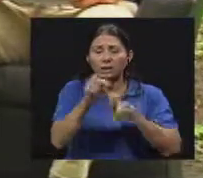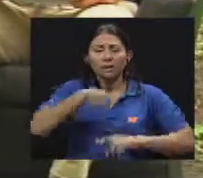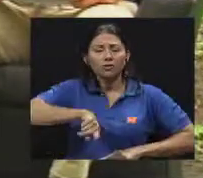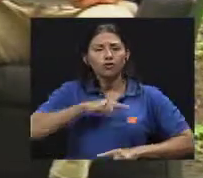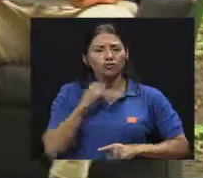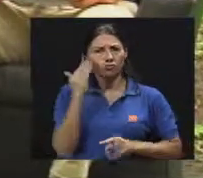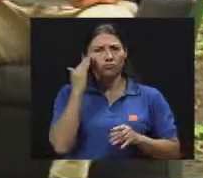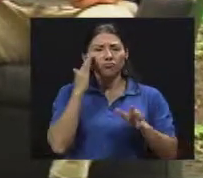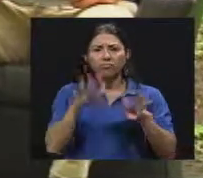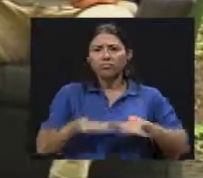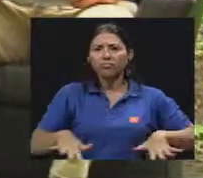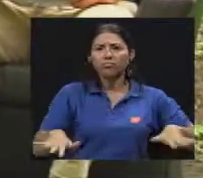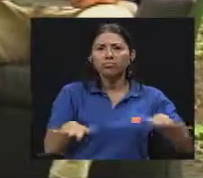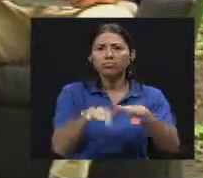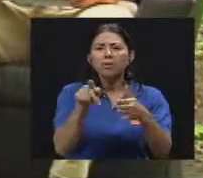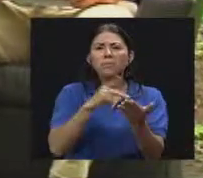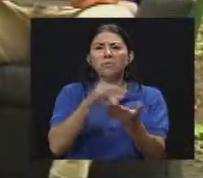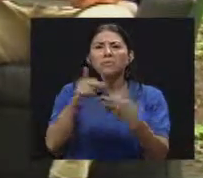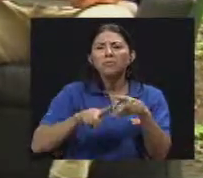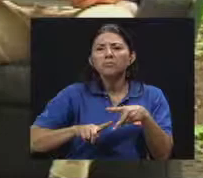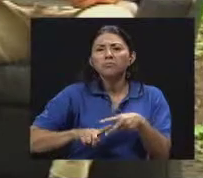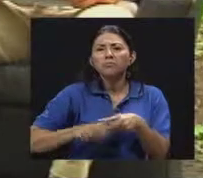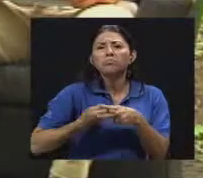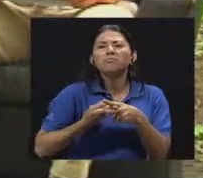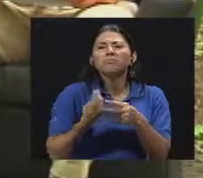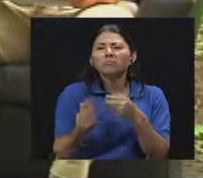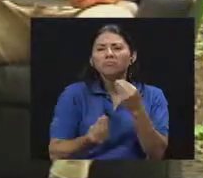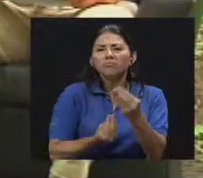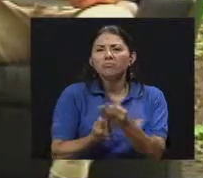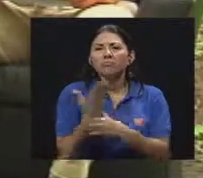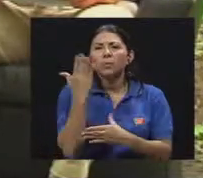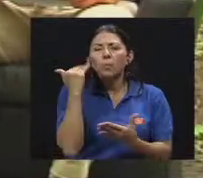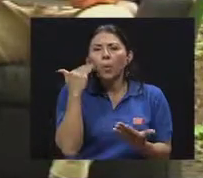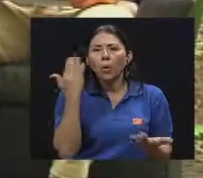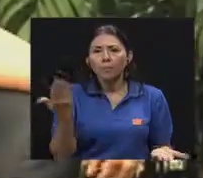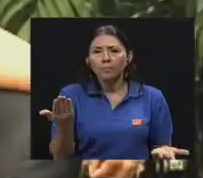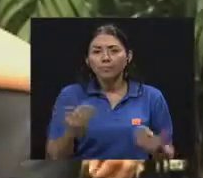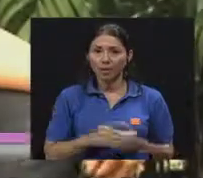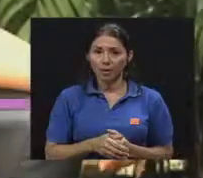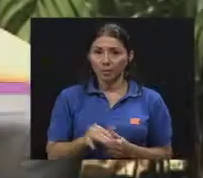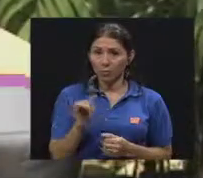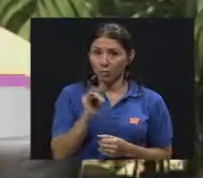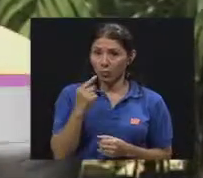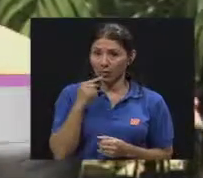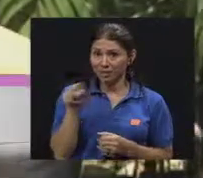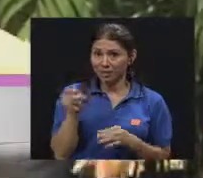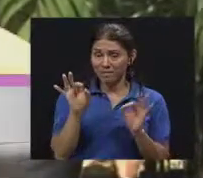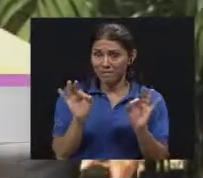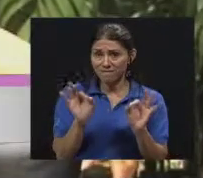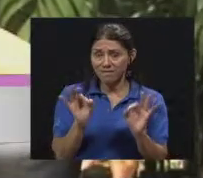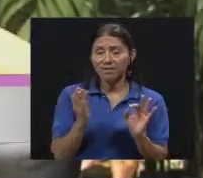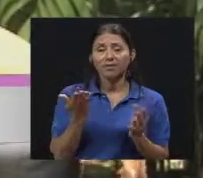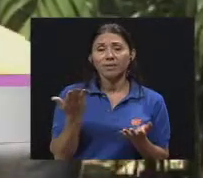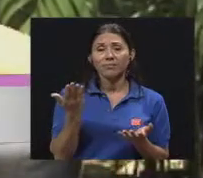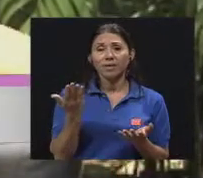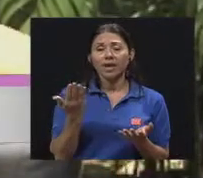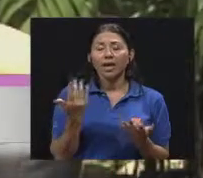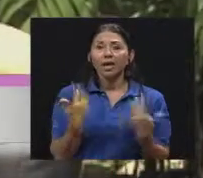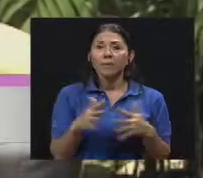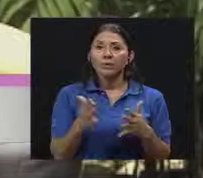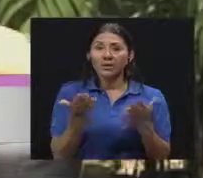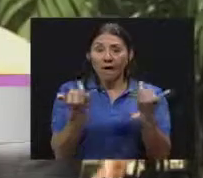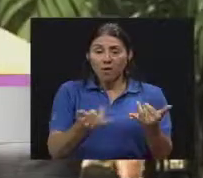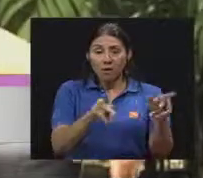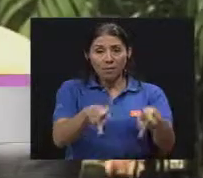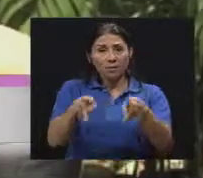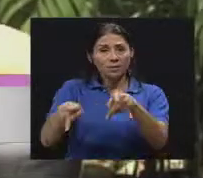en el contexto, ¿verdad? El origen de estos programas para las personas adultas mayores, Alexandra. Bueno, como bien lo decías hace un momento, ¿verdad? El